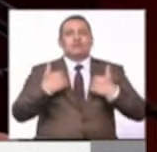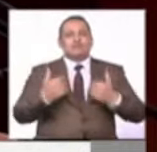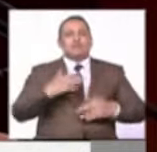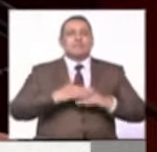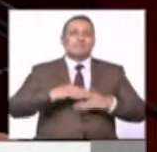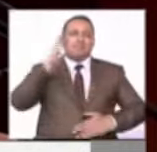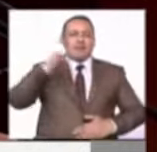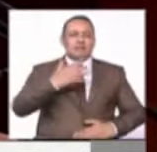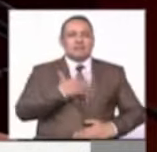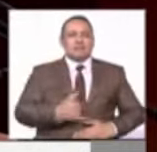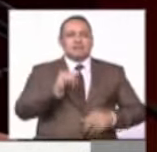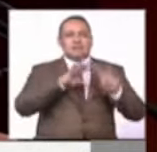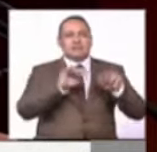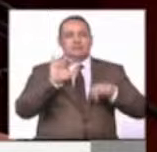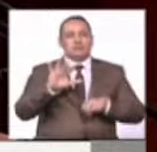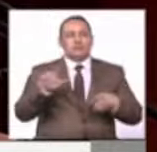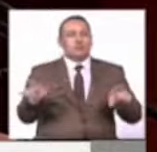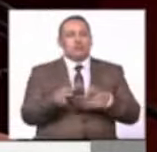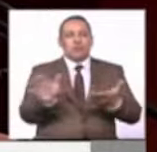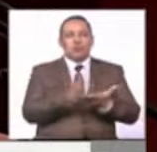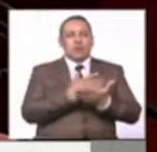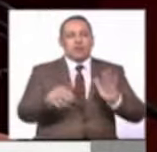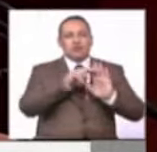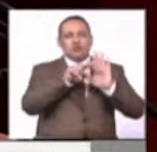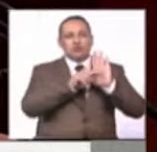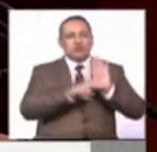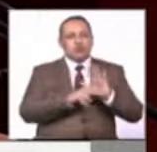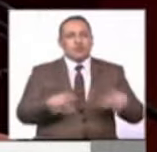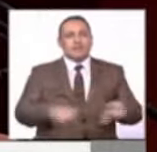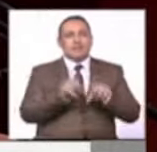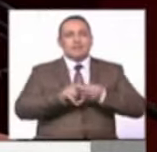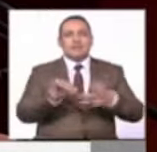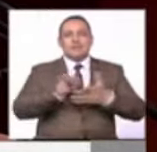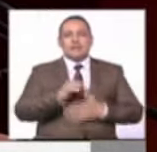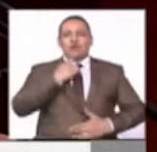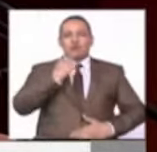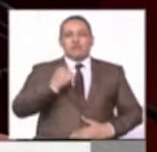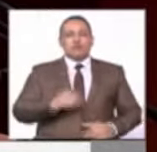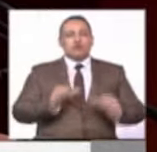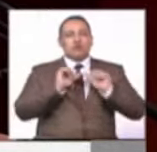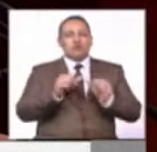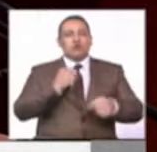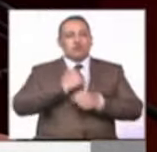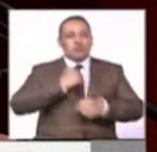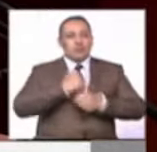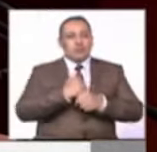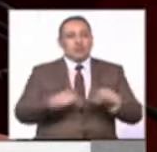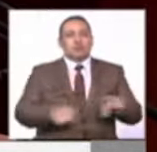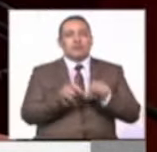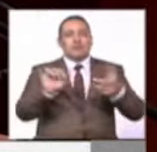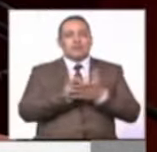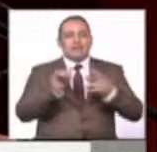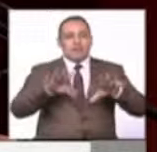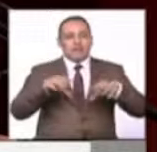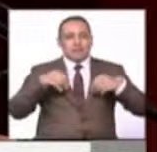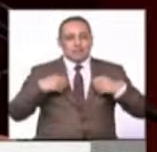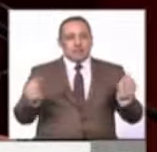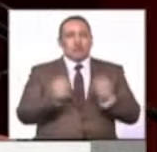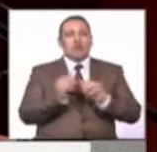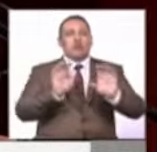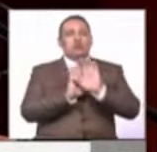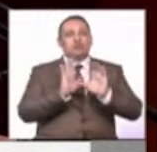75 años no hay Norma expresa y hay un derecho a permanecer en la función pública que está reconocido en la